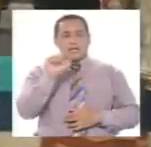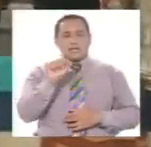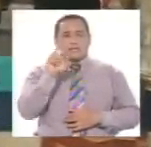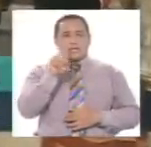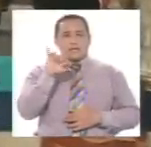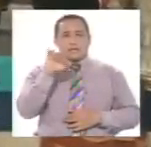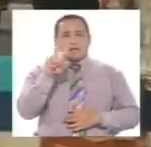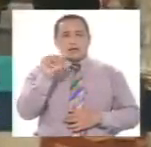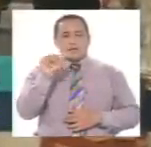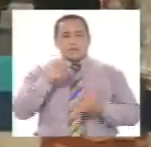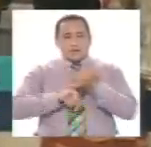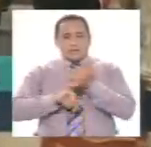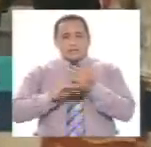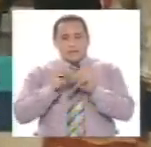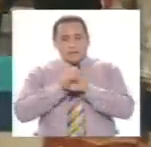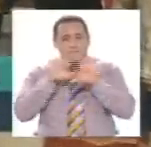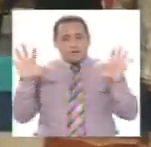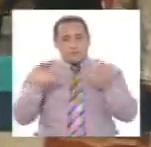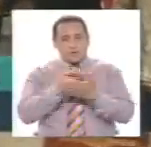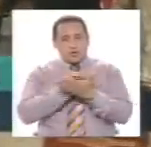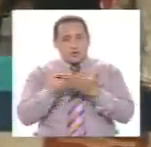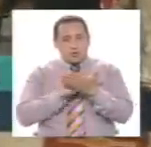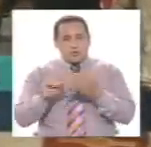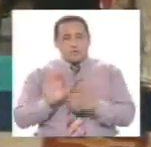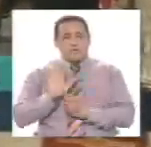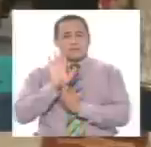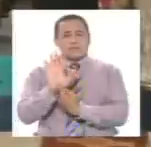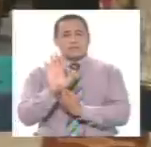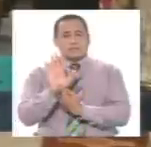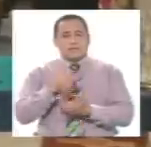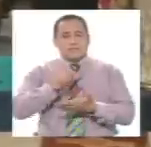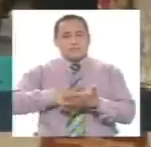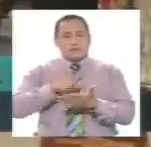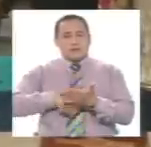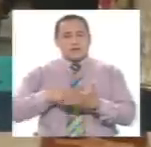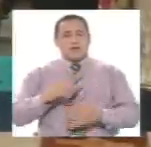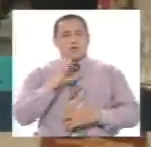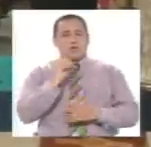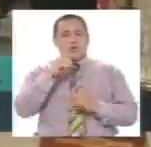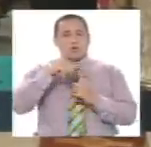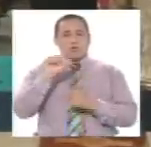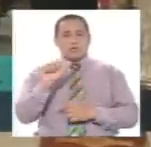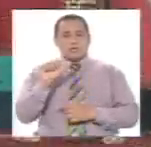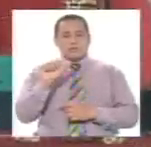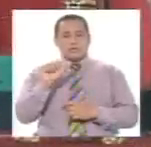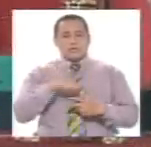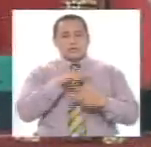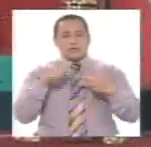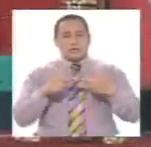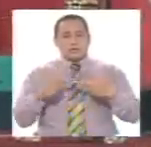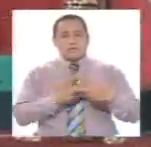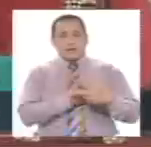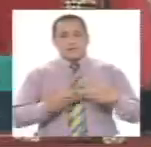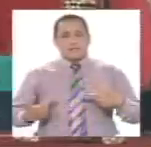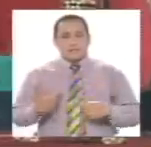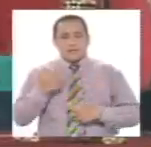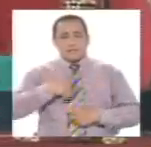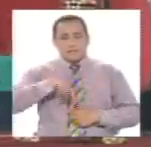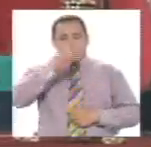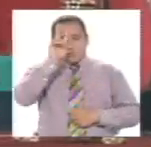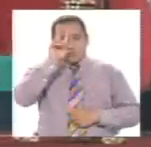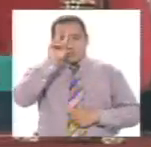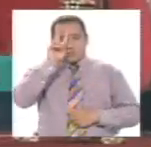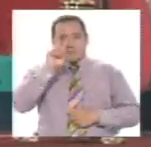Rivas Franchini. Regístrese, comuníquese y publíquese. Firma Ollanta Humala Tasso, Presidente Constitucional